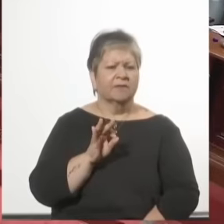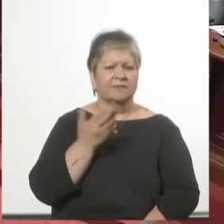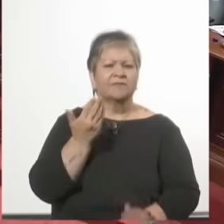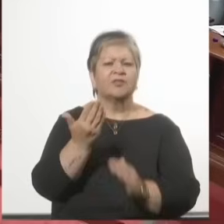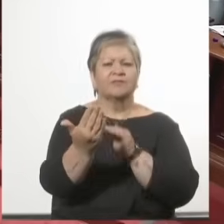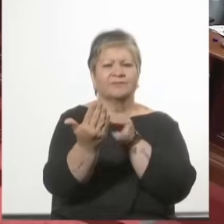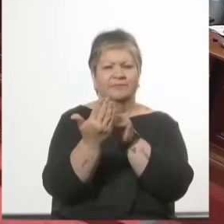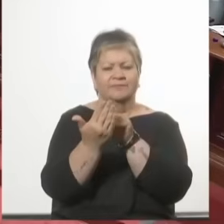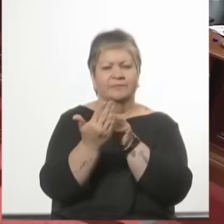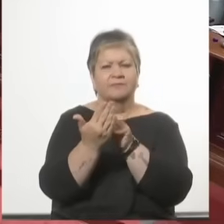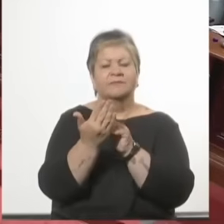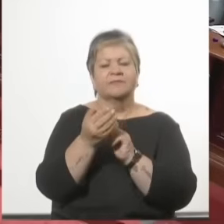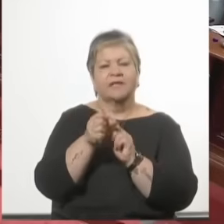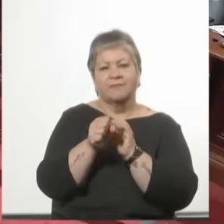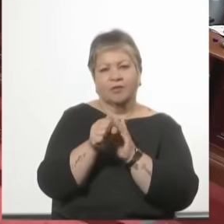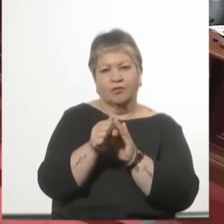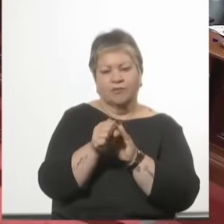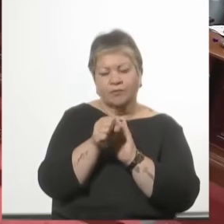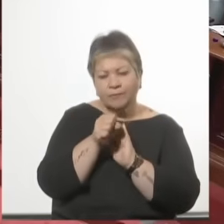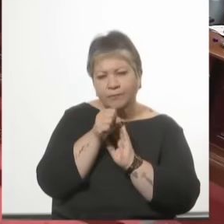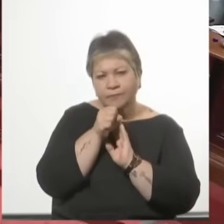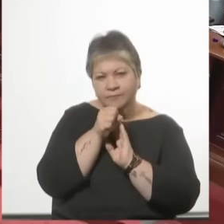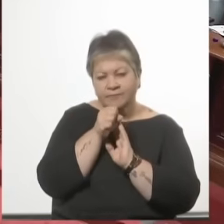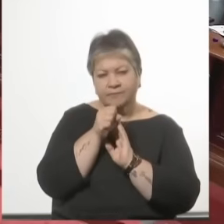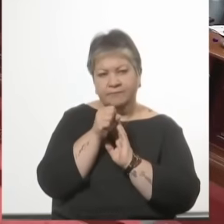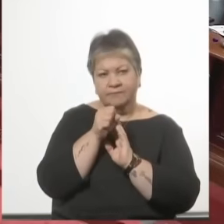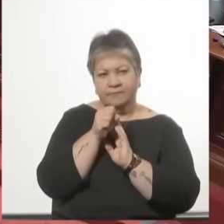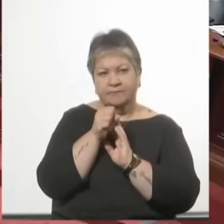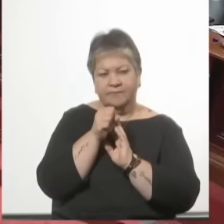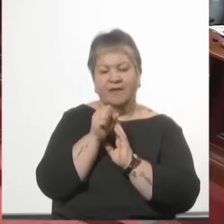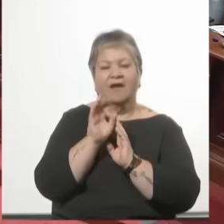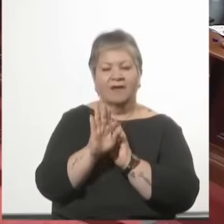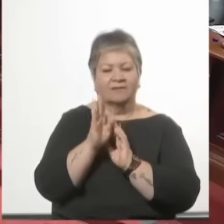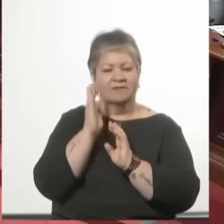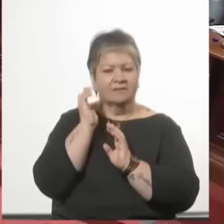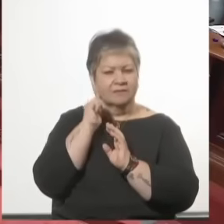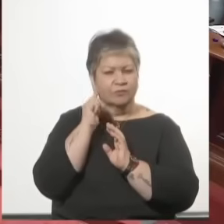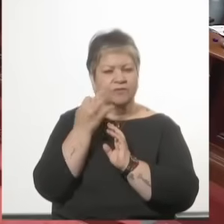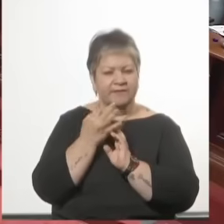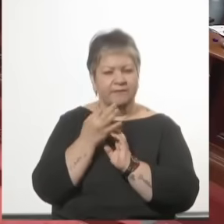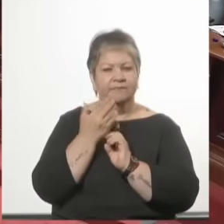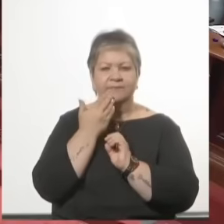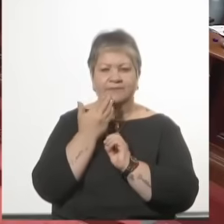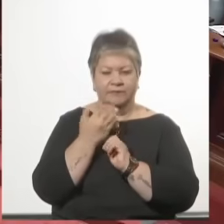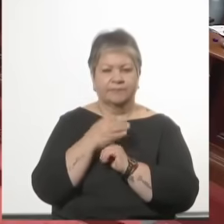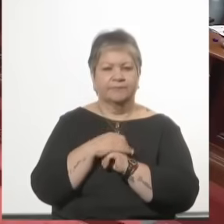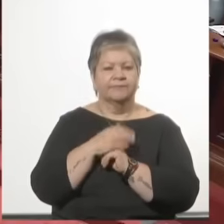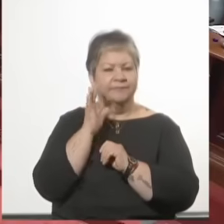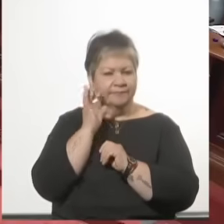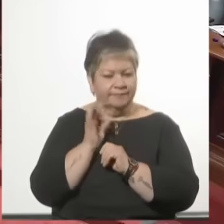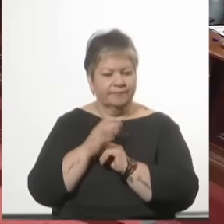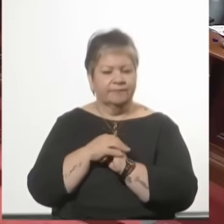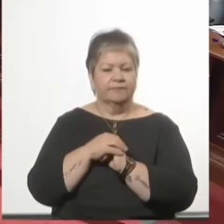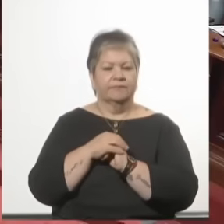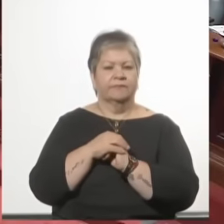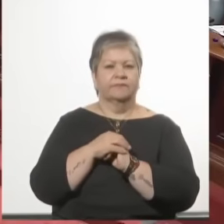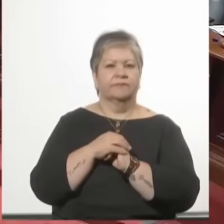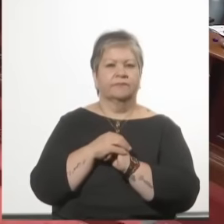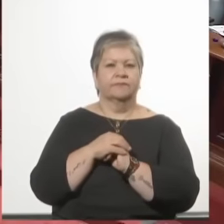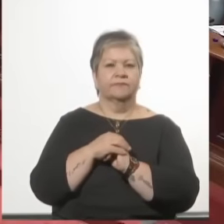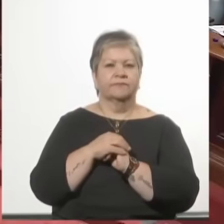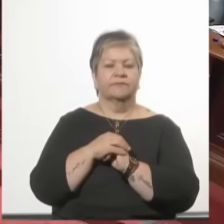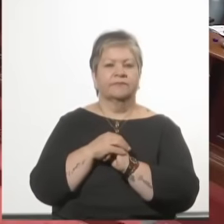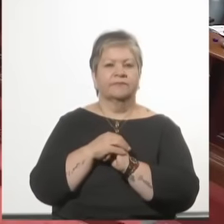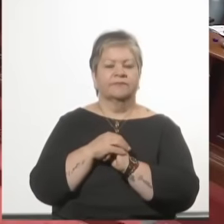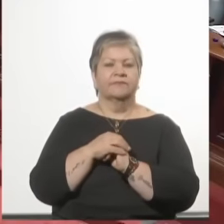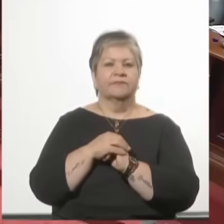más al micrófono, bien, que lo acerque más a usted, así se escucha bien. Perfecto, gracias. Discúlpeme. Decía